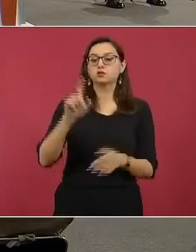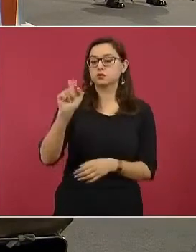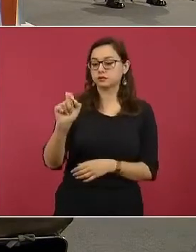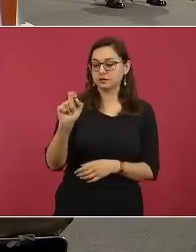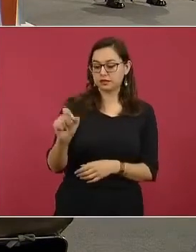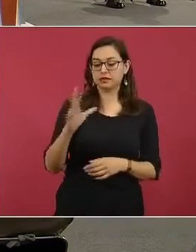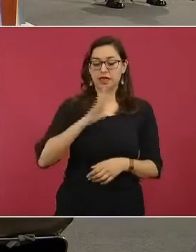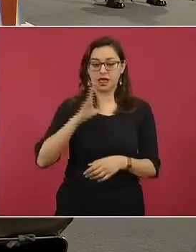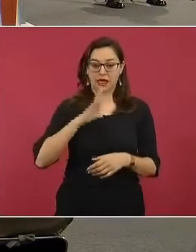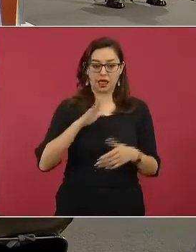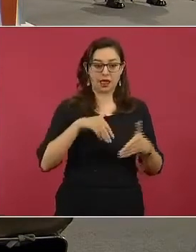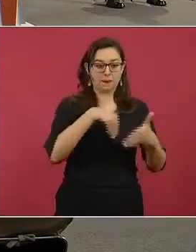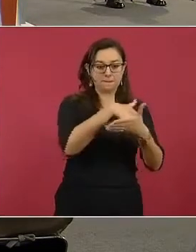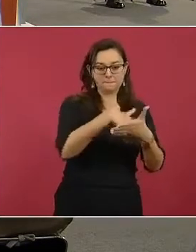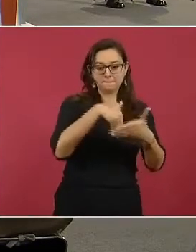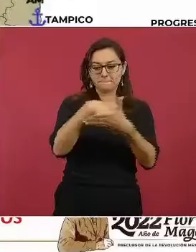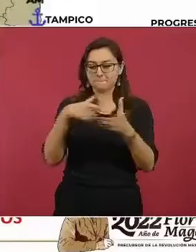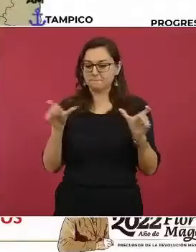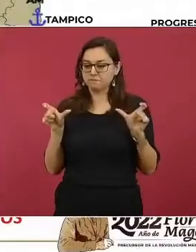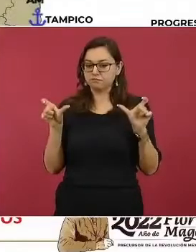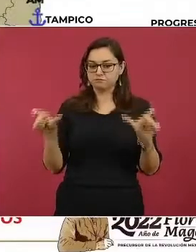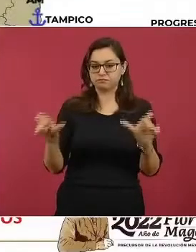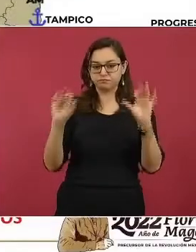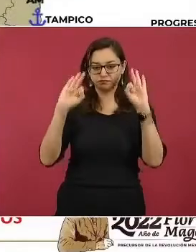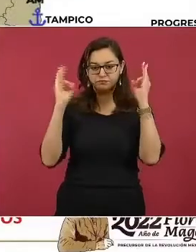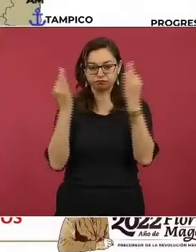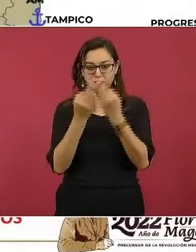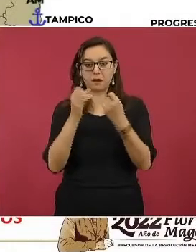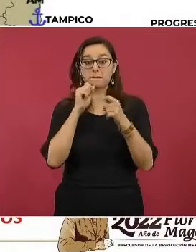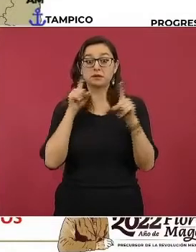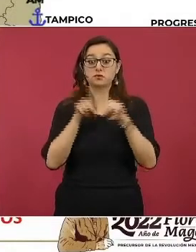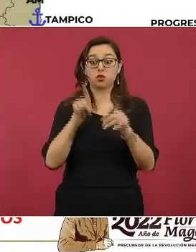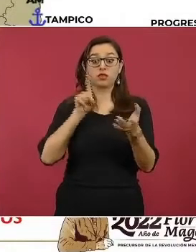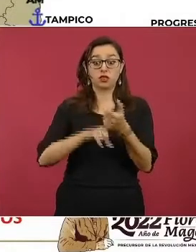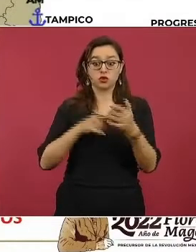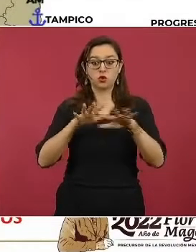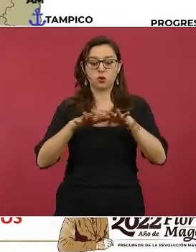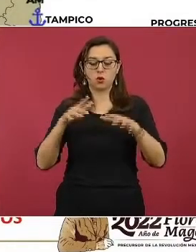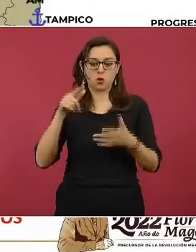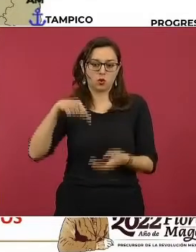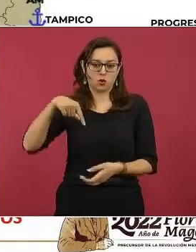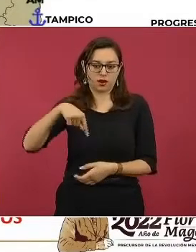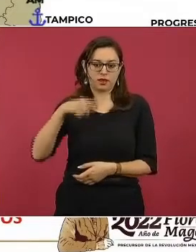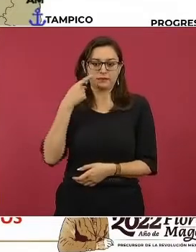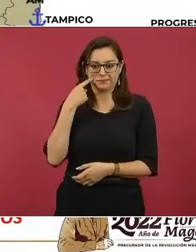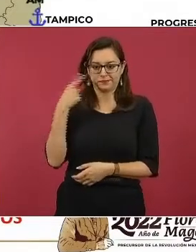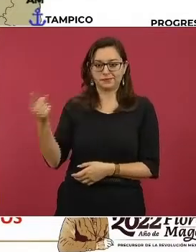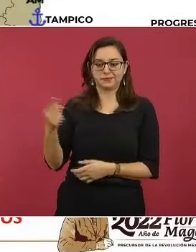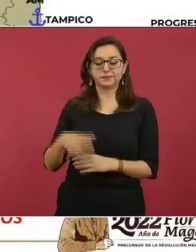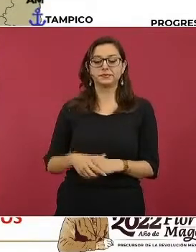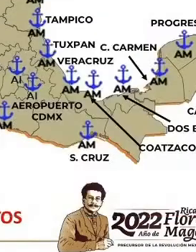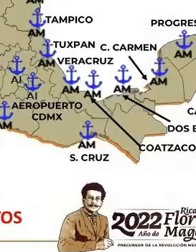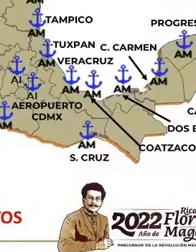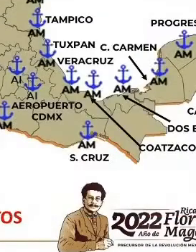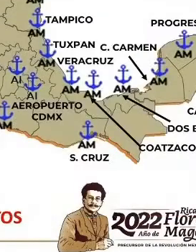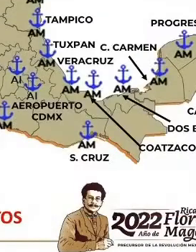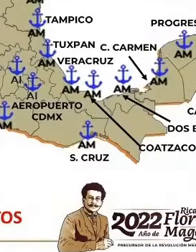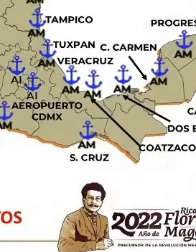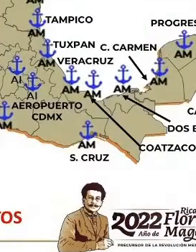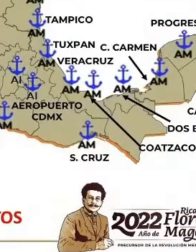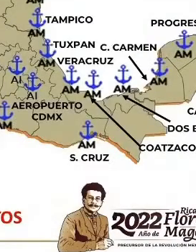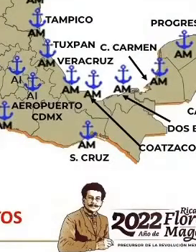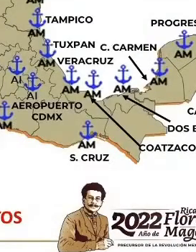aduanas marítimas y 2 aduanas interiores, que son aquí en la ciudad, en el aeropuerto de la Ciudad de México y en